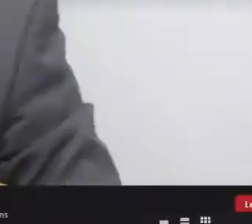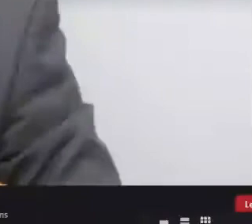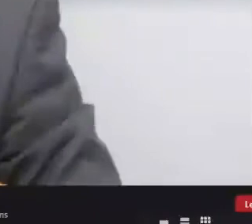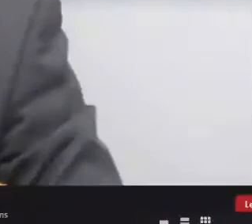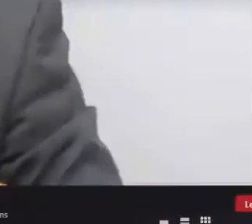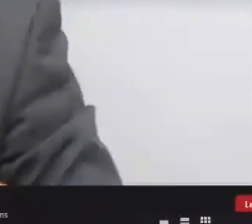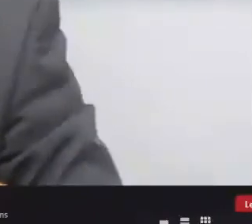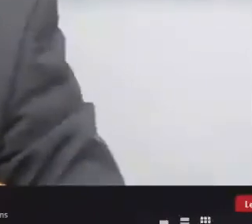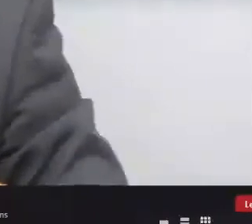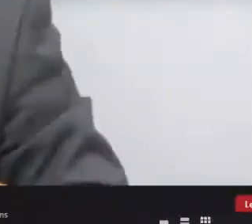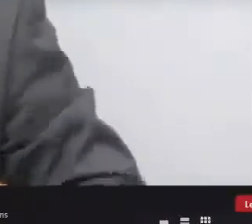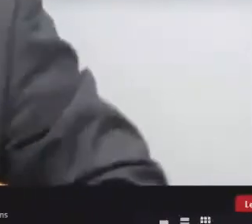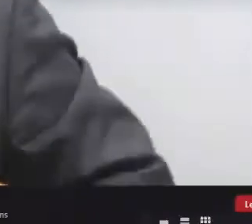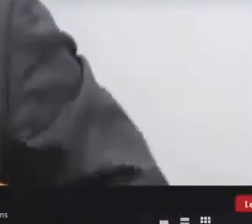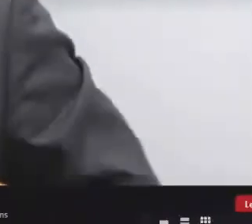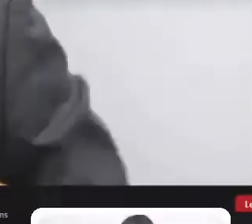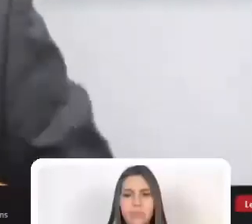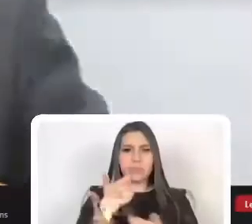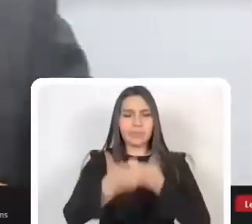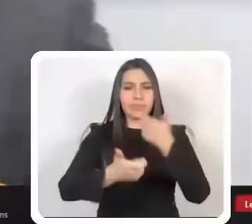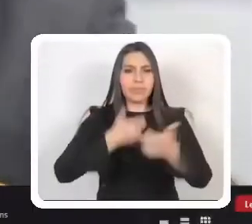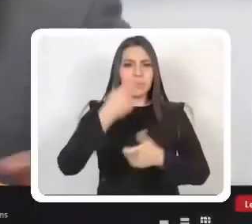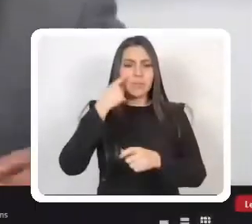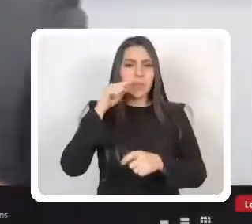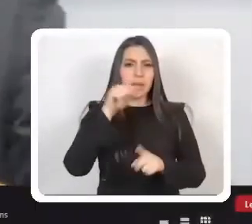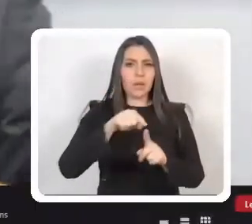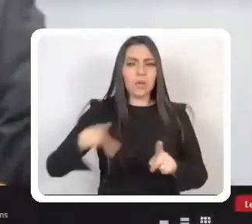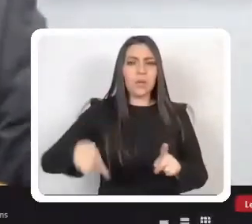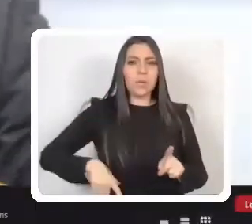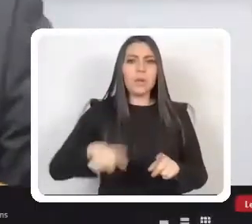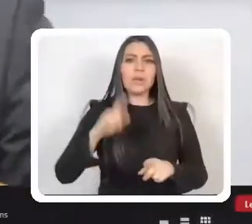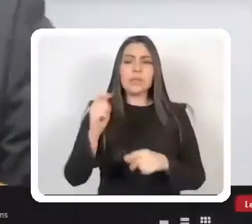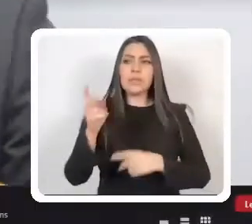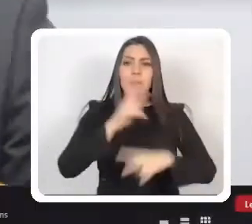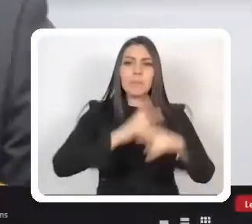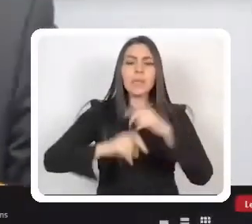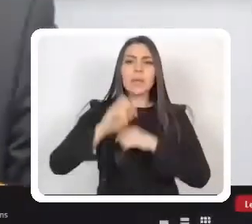fueran dependientes de los recursos provenientes de la industria petrolera,